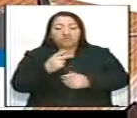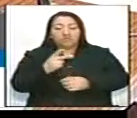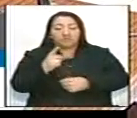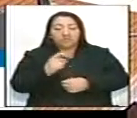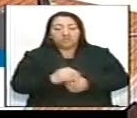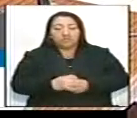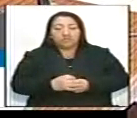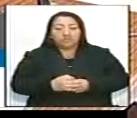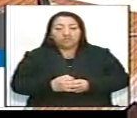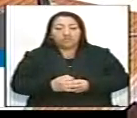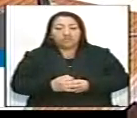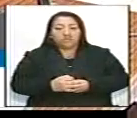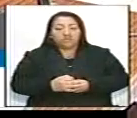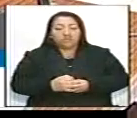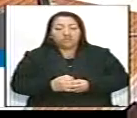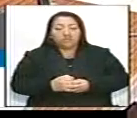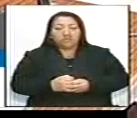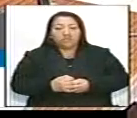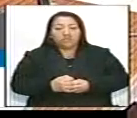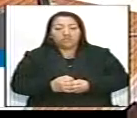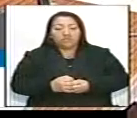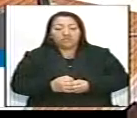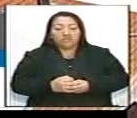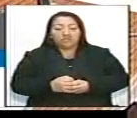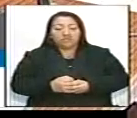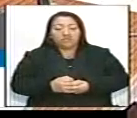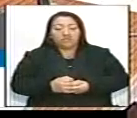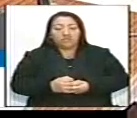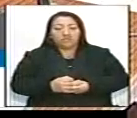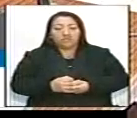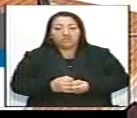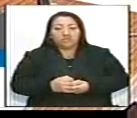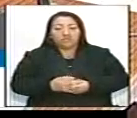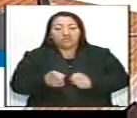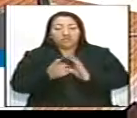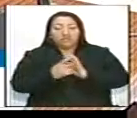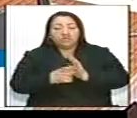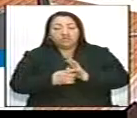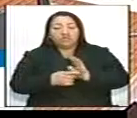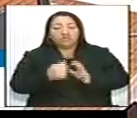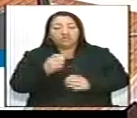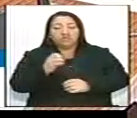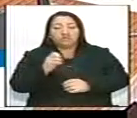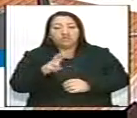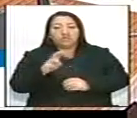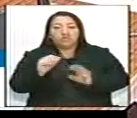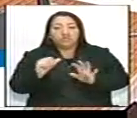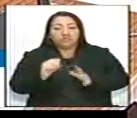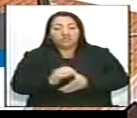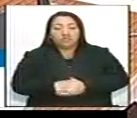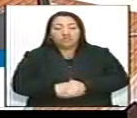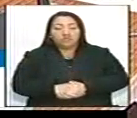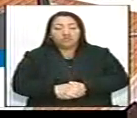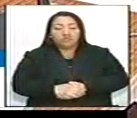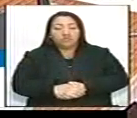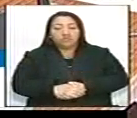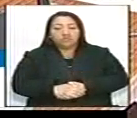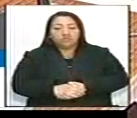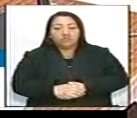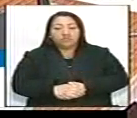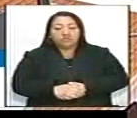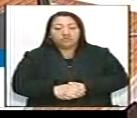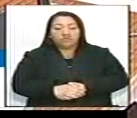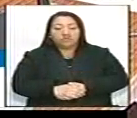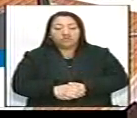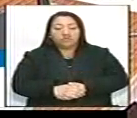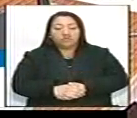este año y en el artículo 3 del decreto supremo 026. Todo lo que venga a ser sobre eso,